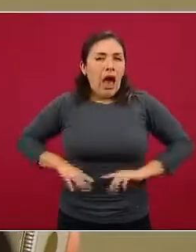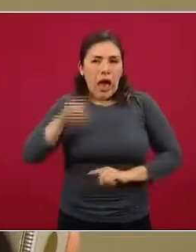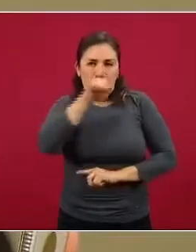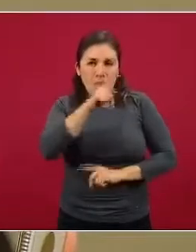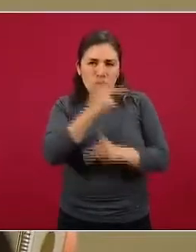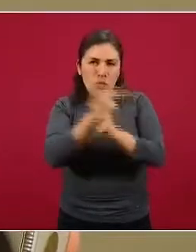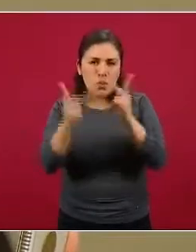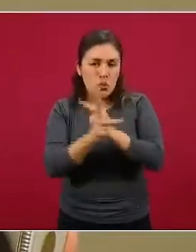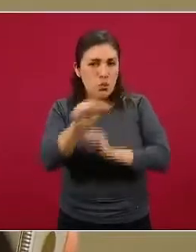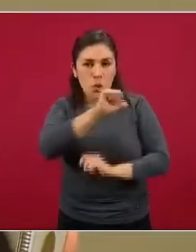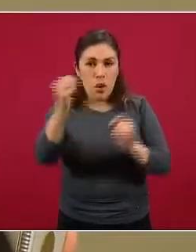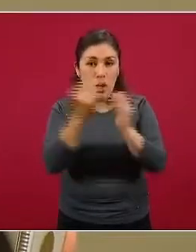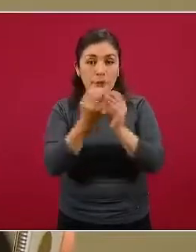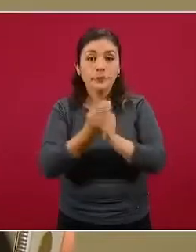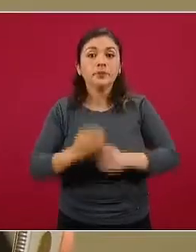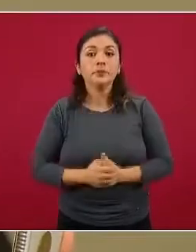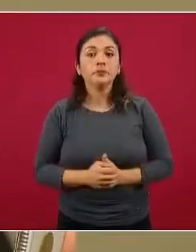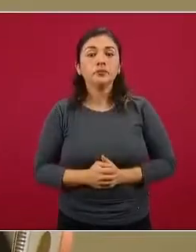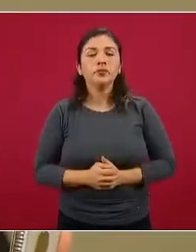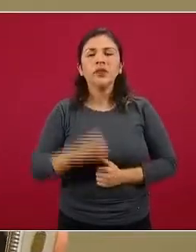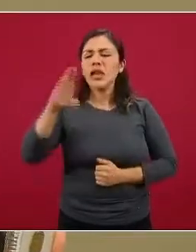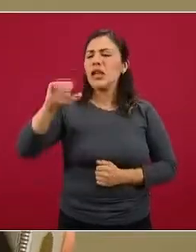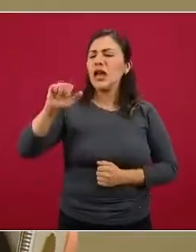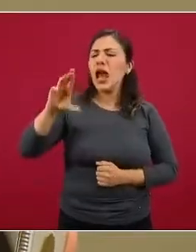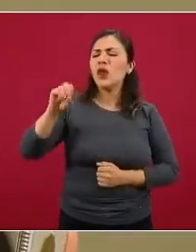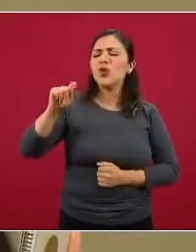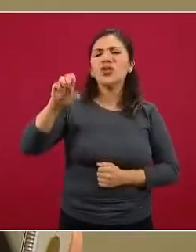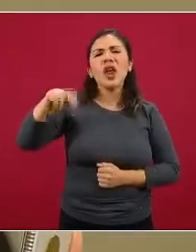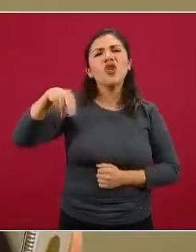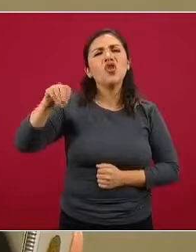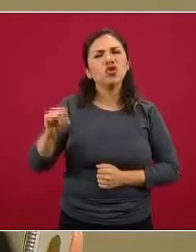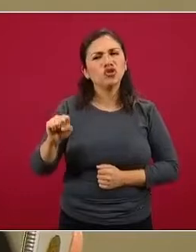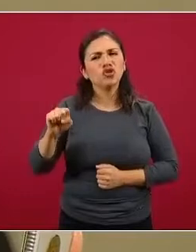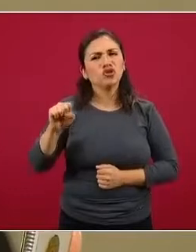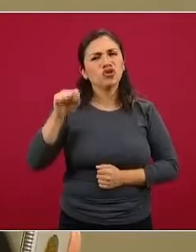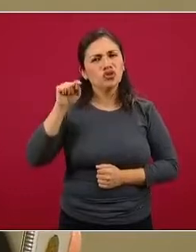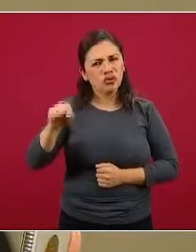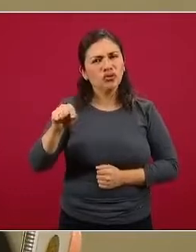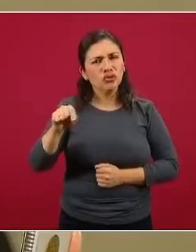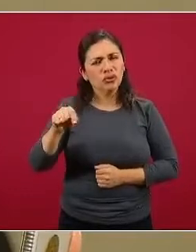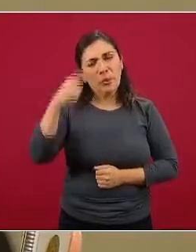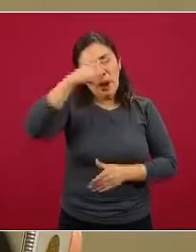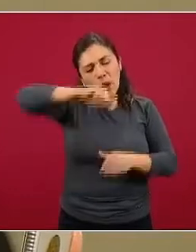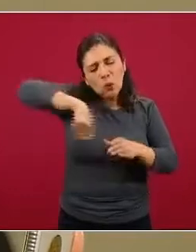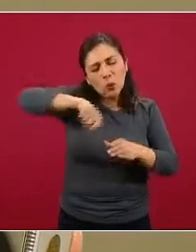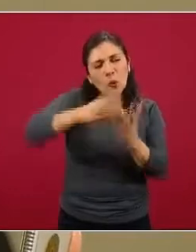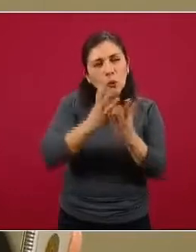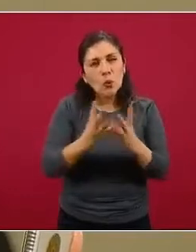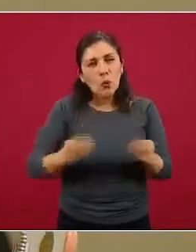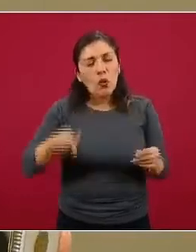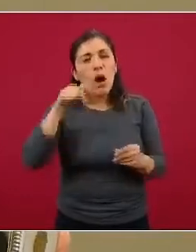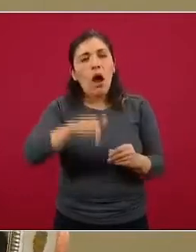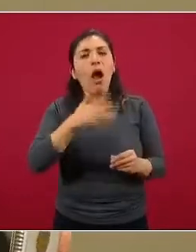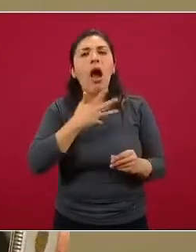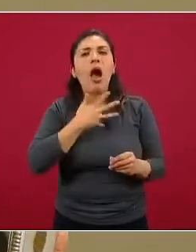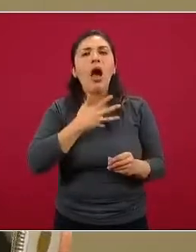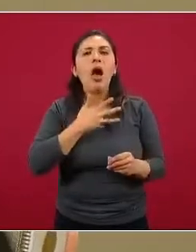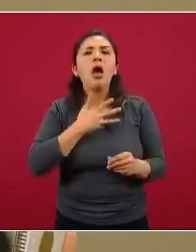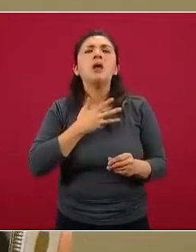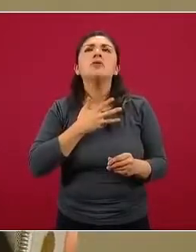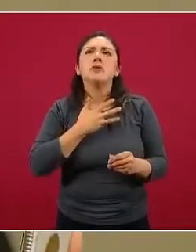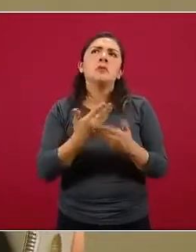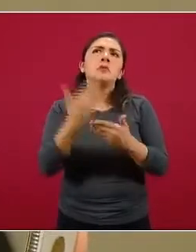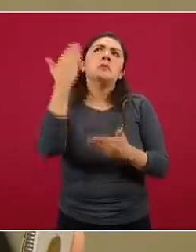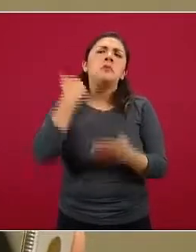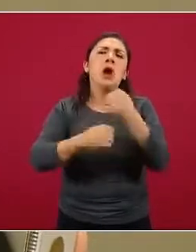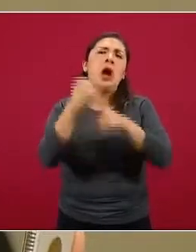tienen los carotenos. En forma hidrosoluble tenemos una presentación desde hace ya